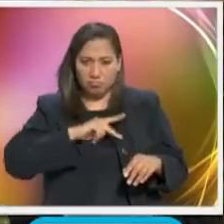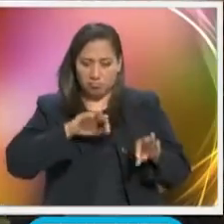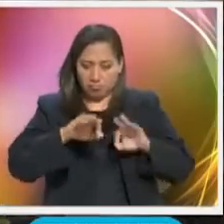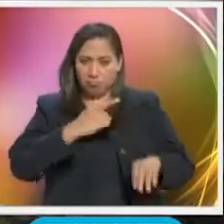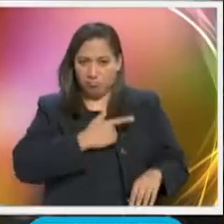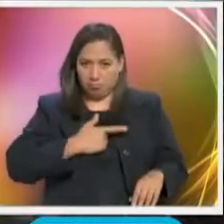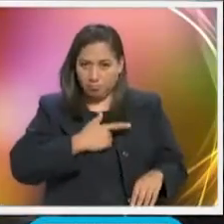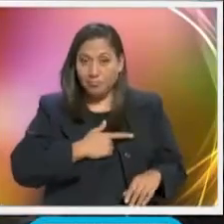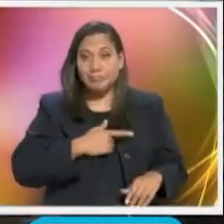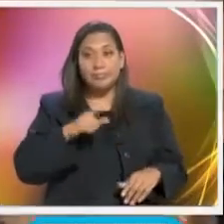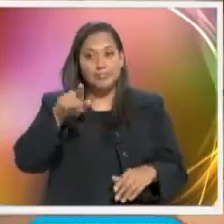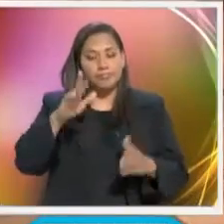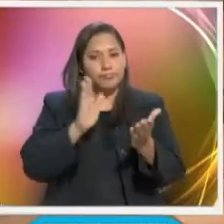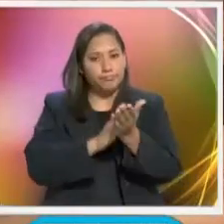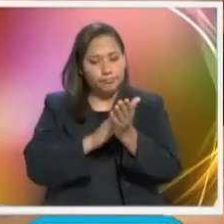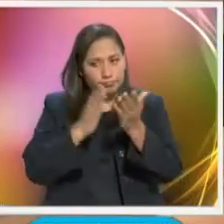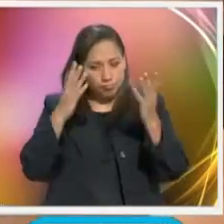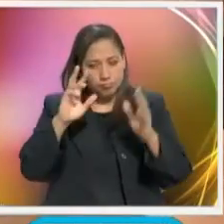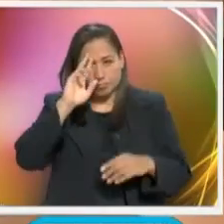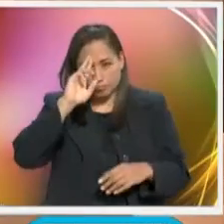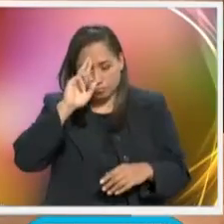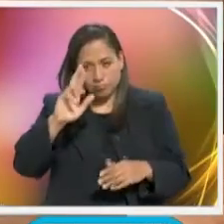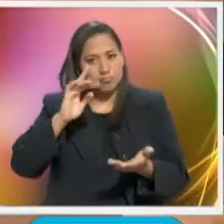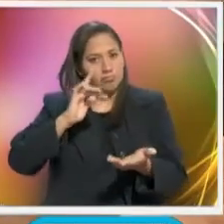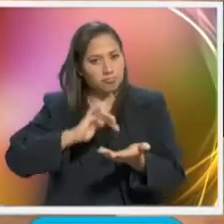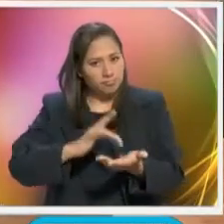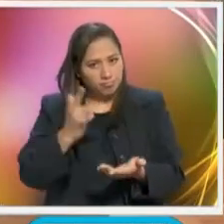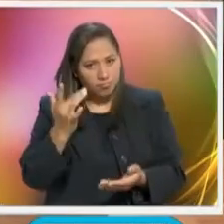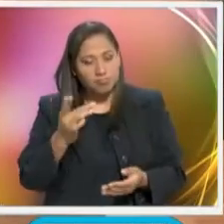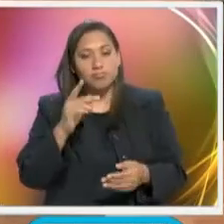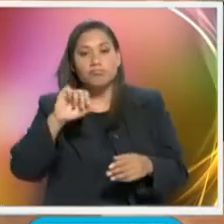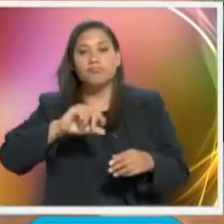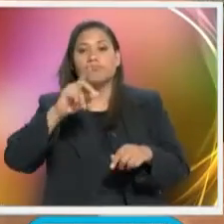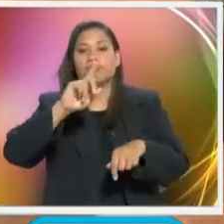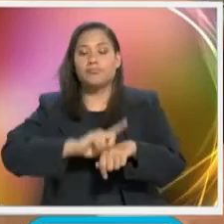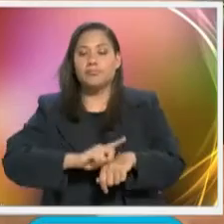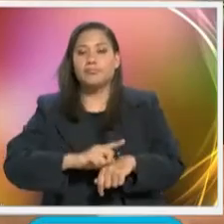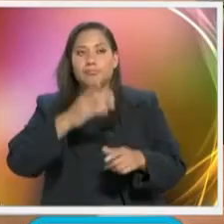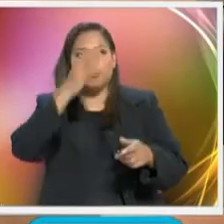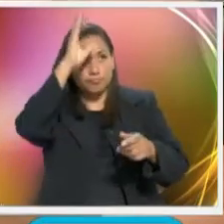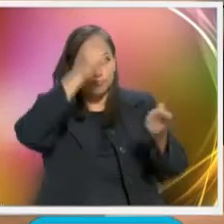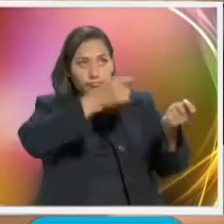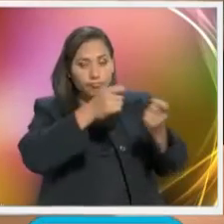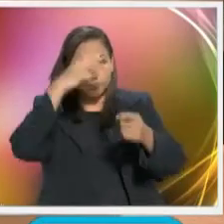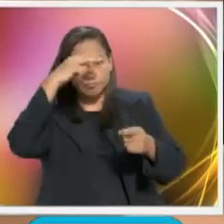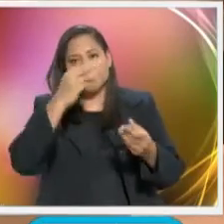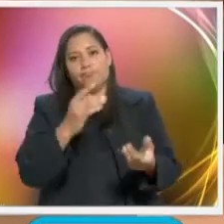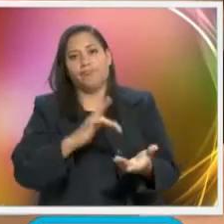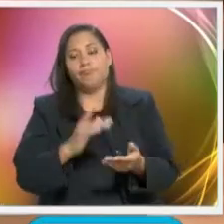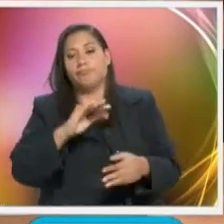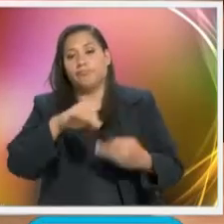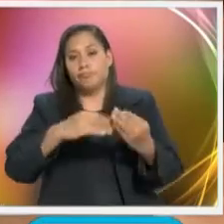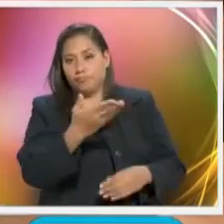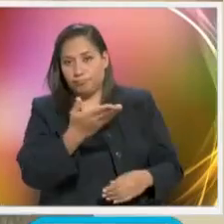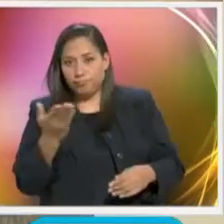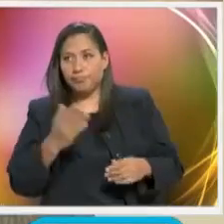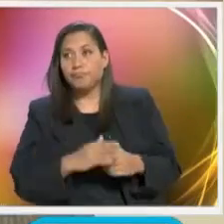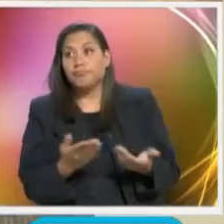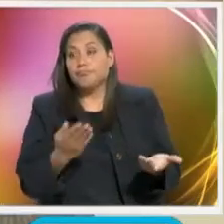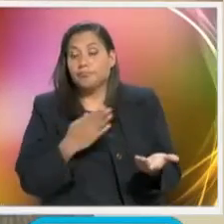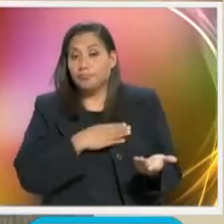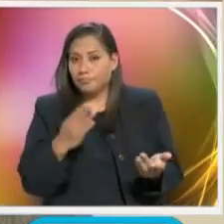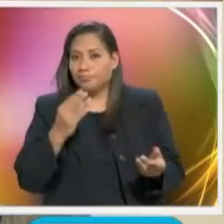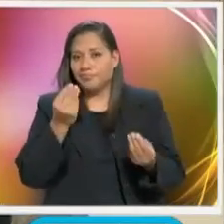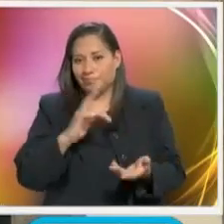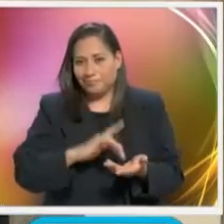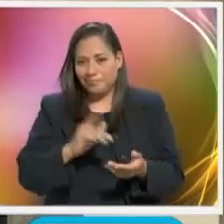labor que hay que reconocer, hay que agradecer hoy en este Día de los Bomberos en México. Muchísimas gracias a Pues todos sí. ustedes y bueno,